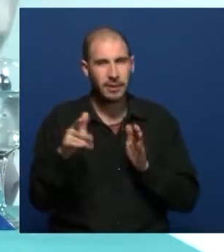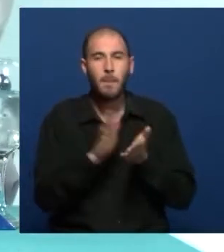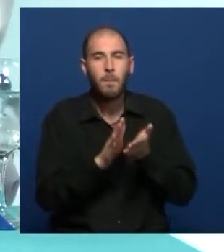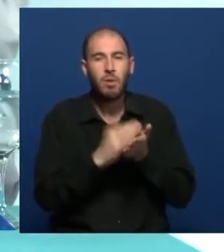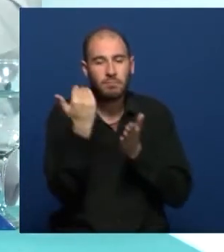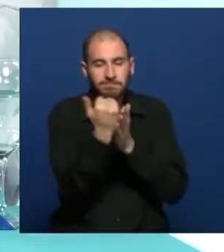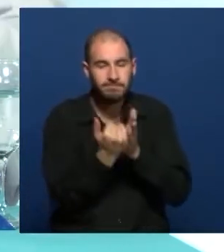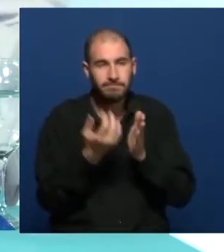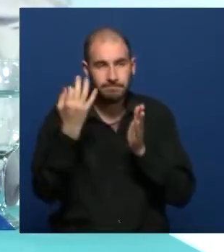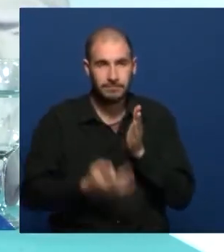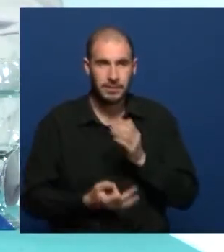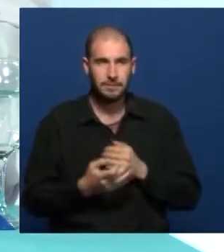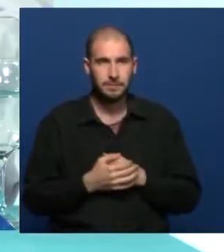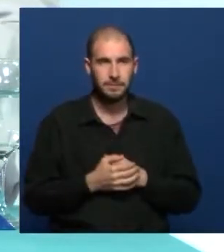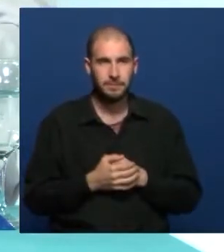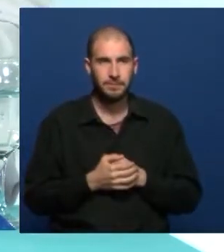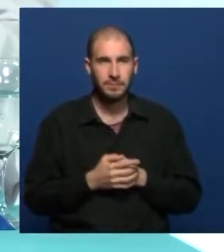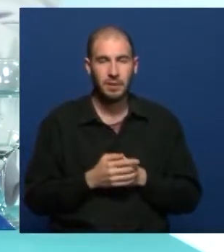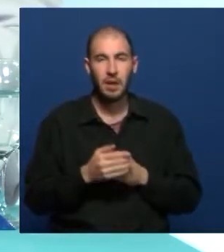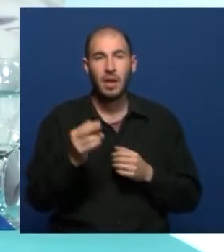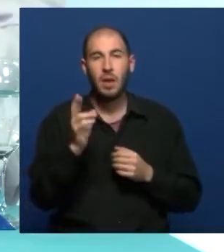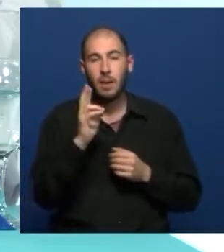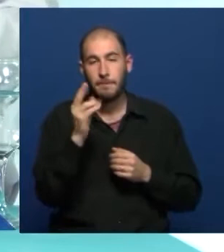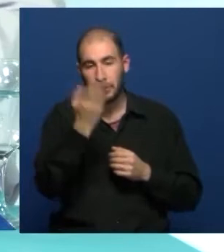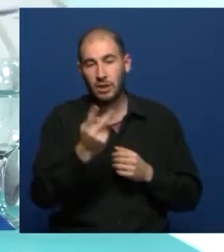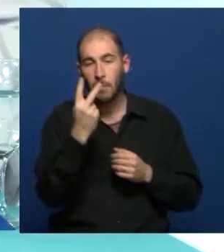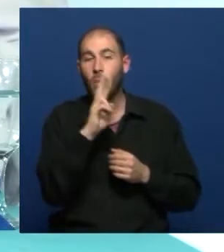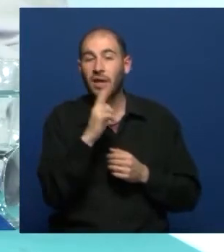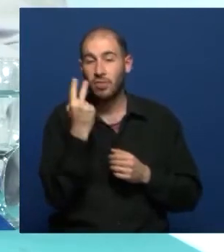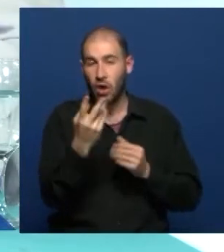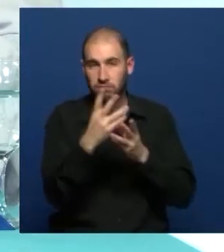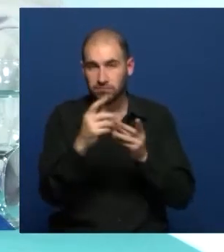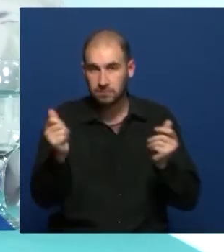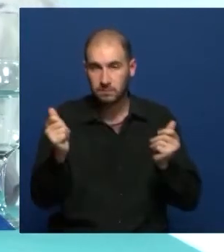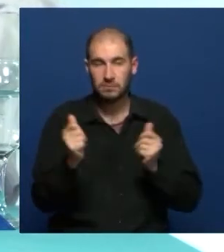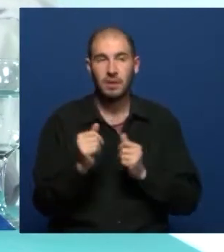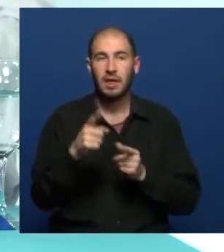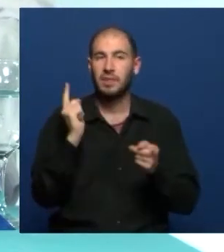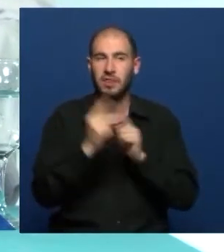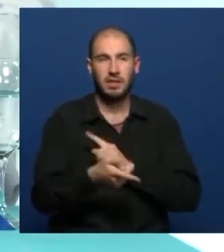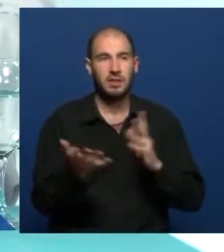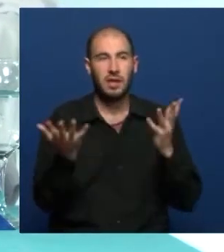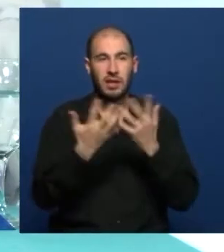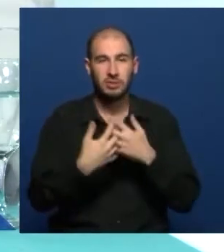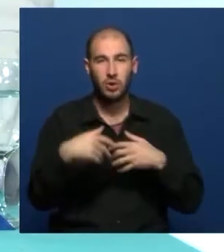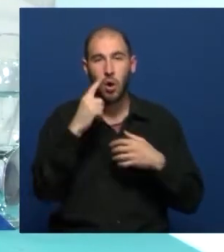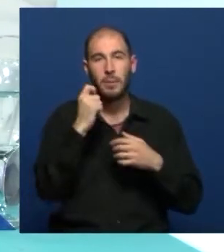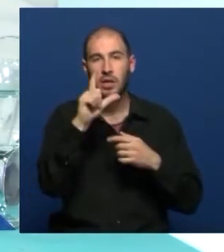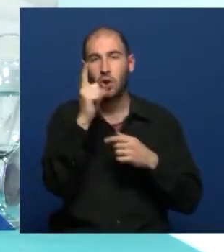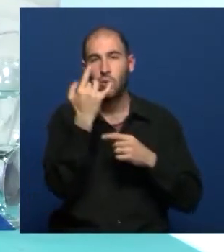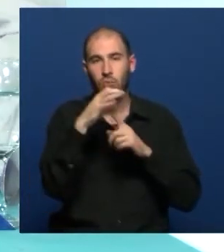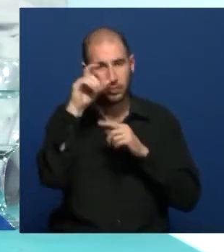pruebas concretas y que estas dos desapariciones de dos mujeres tengan directa vinculación con el señor mariano